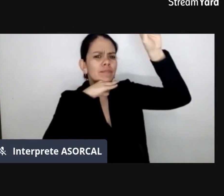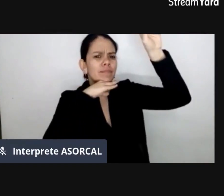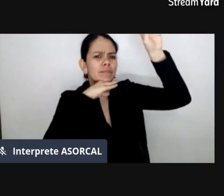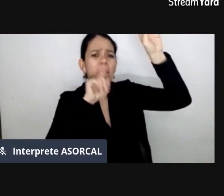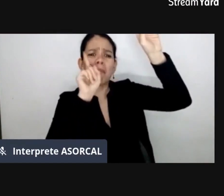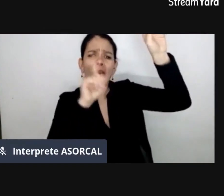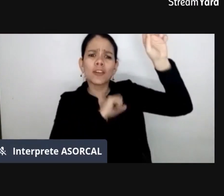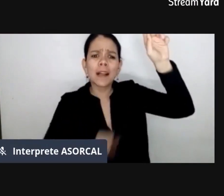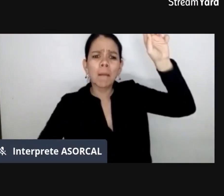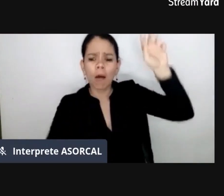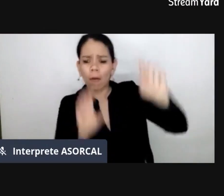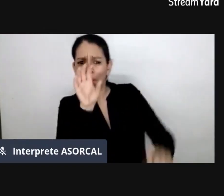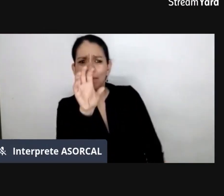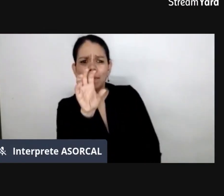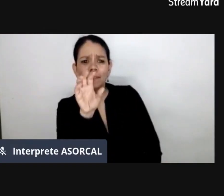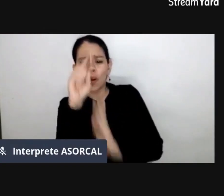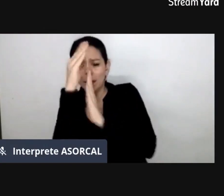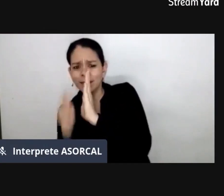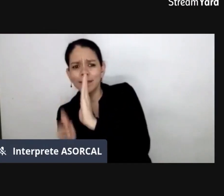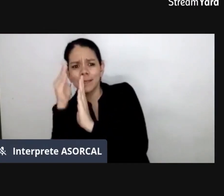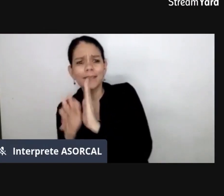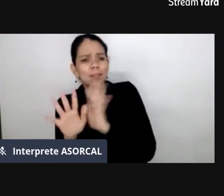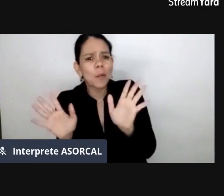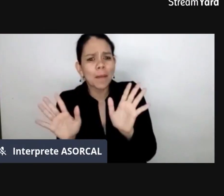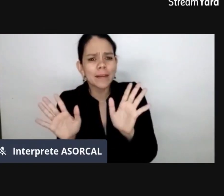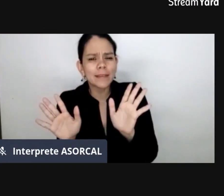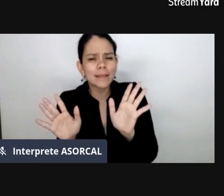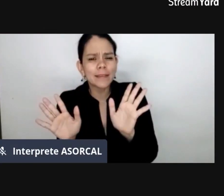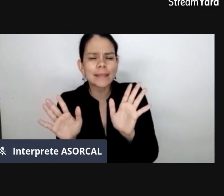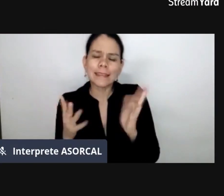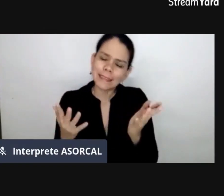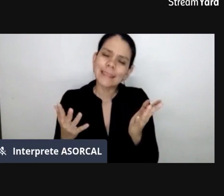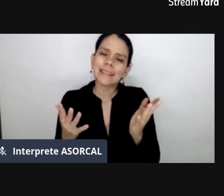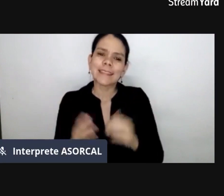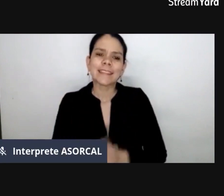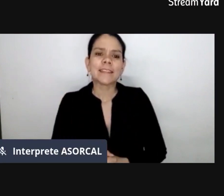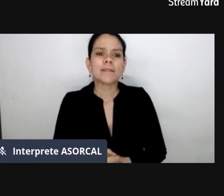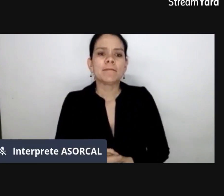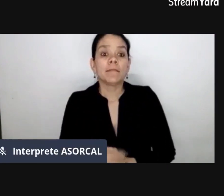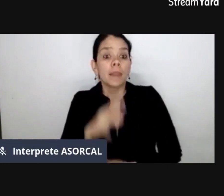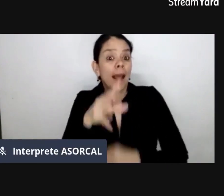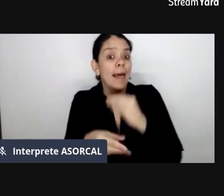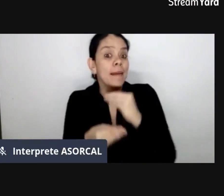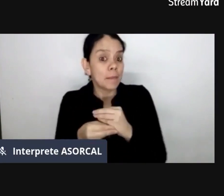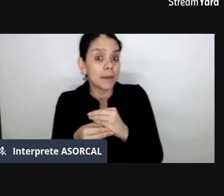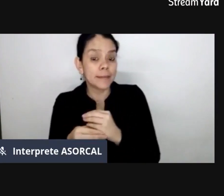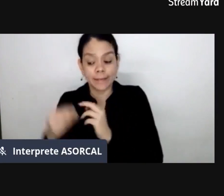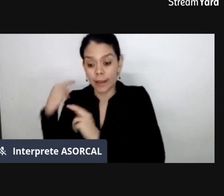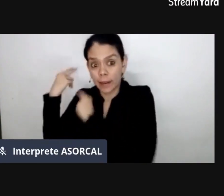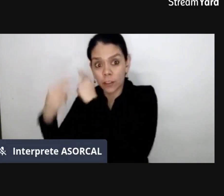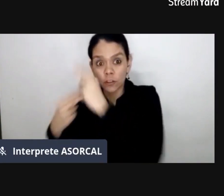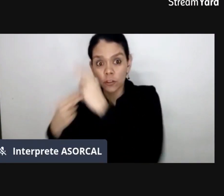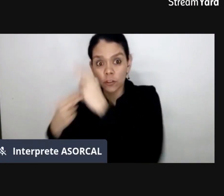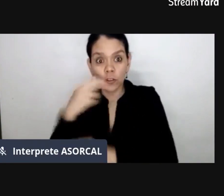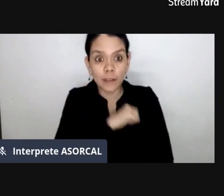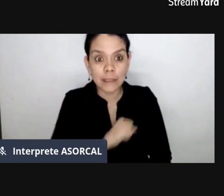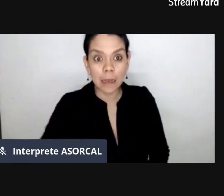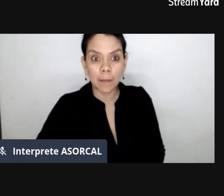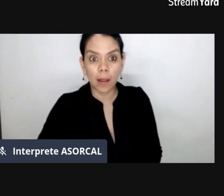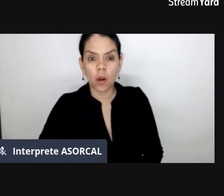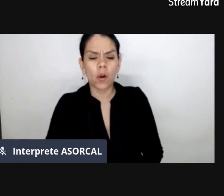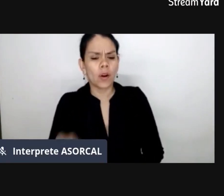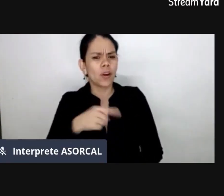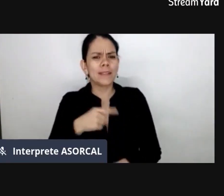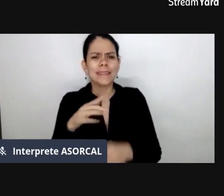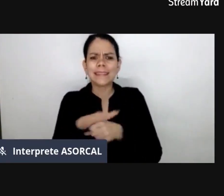Pero además El Salvador tiene una larga historia de contradicciones. Una de estas contradicciones, la que condiciona a la mayor parte de